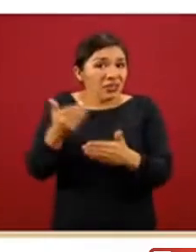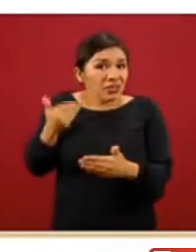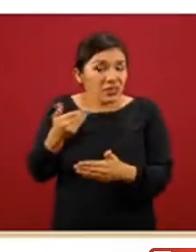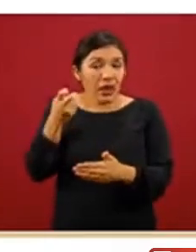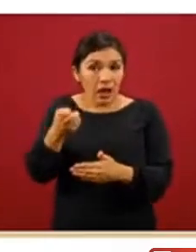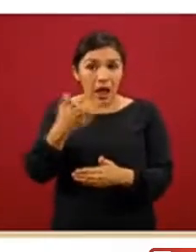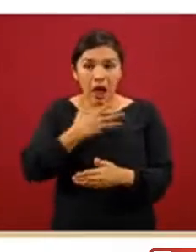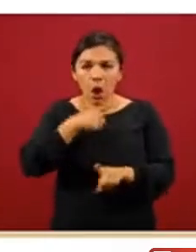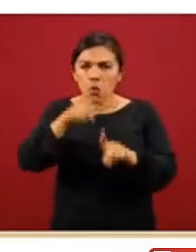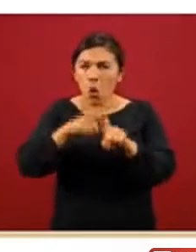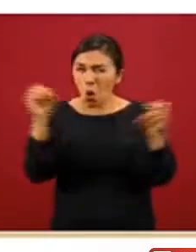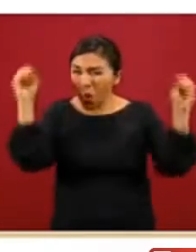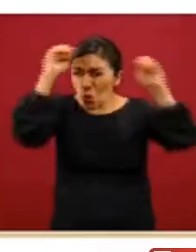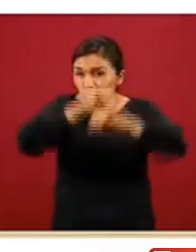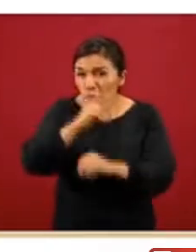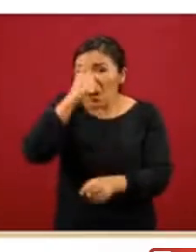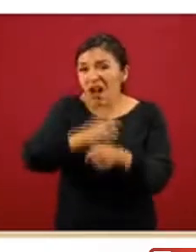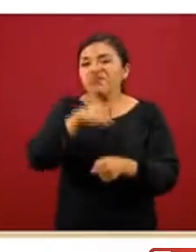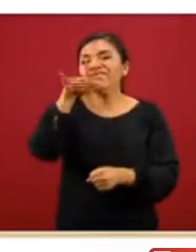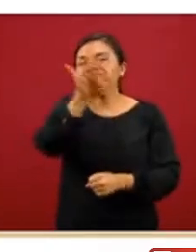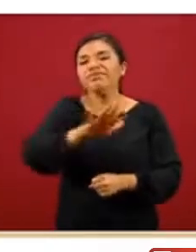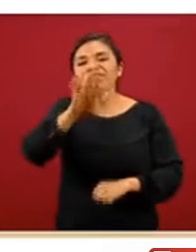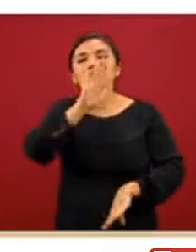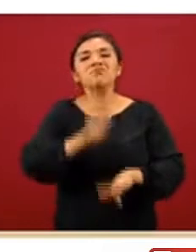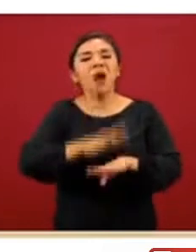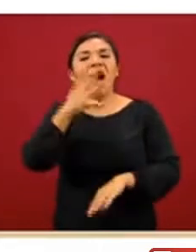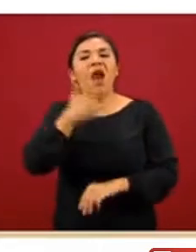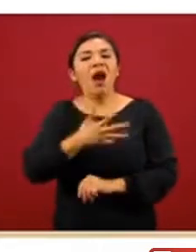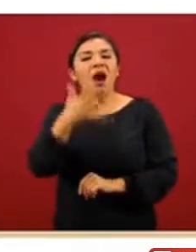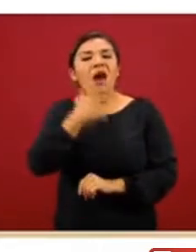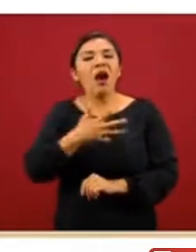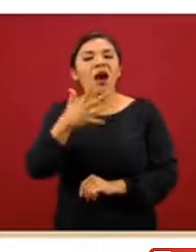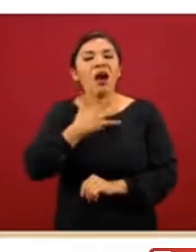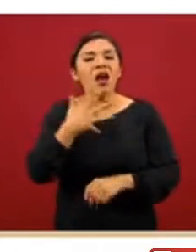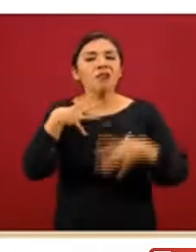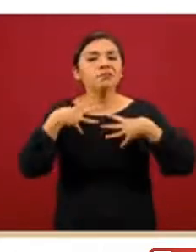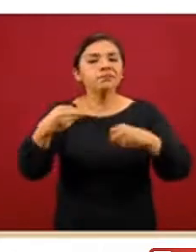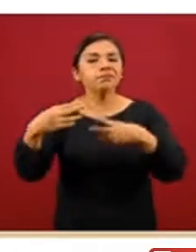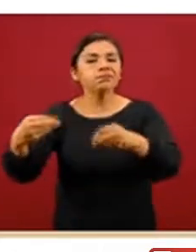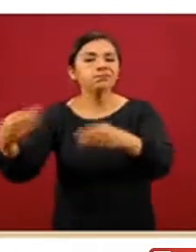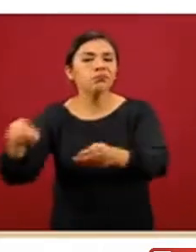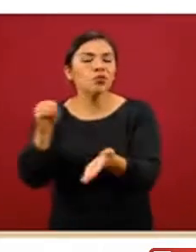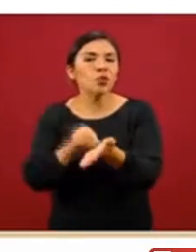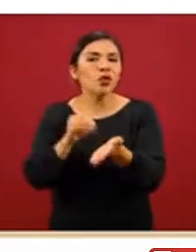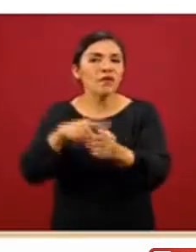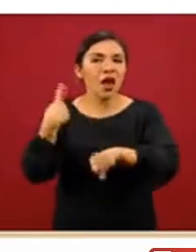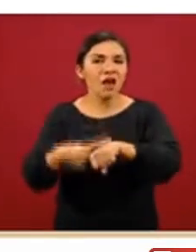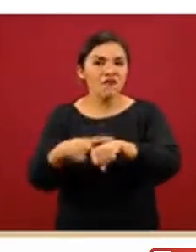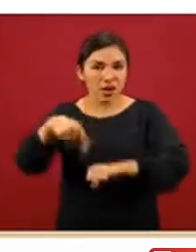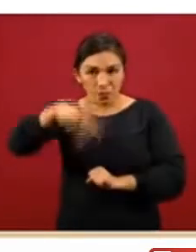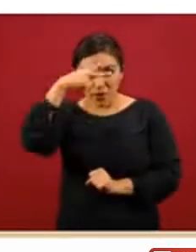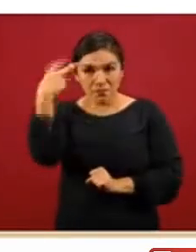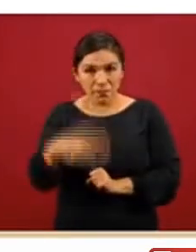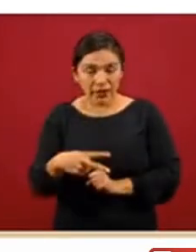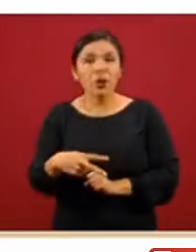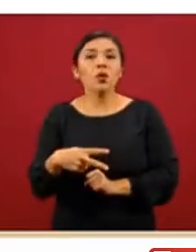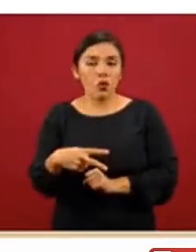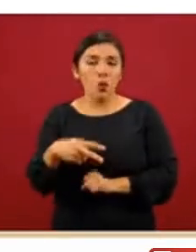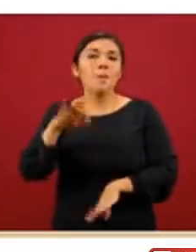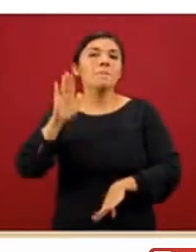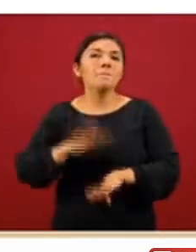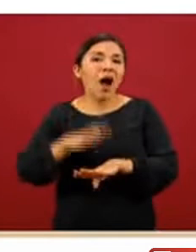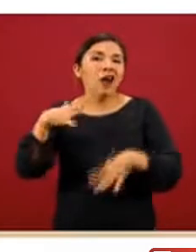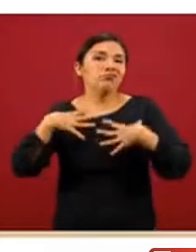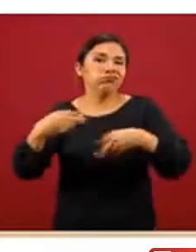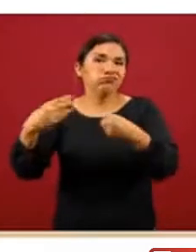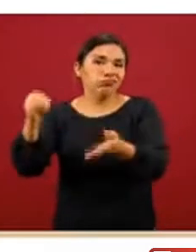que tienen un color más oscuro son las que están contribuyendo precisamente a la epidemia activa en México con mayor carga de